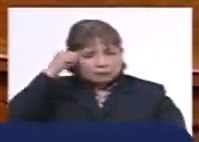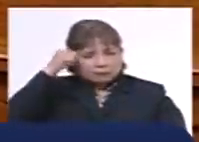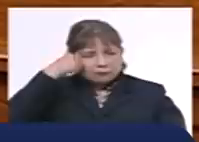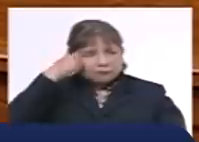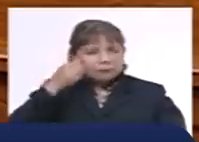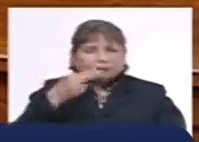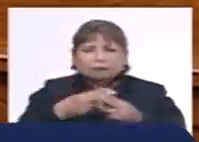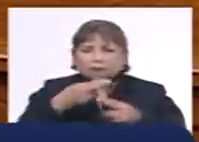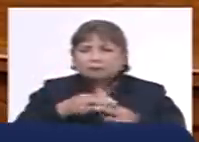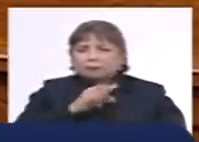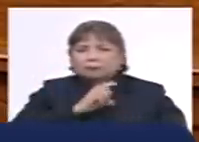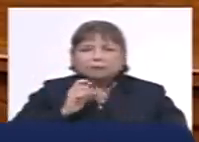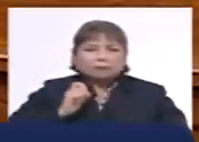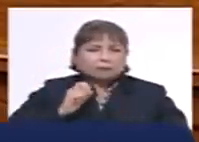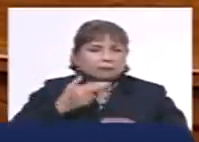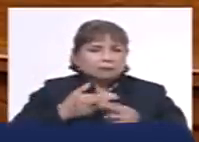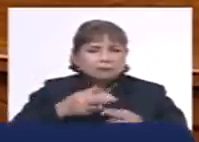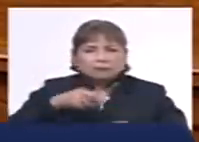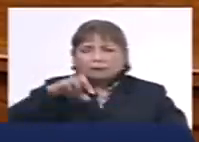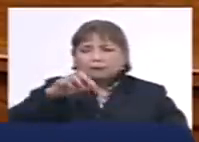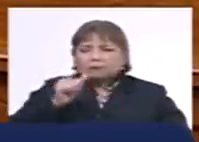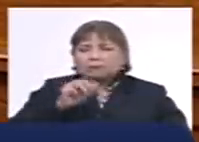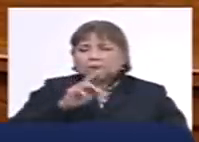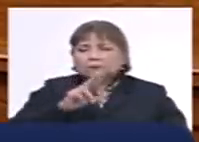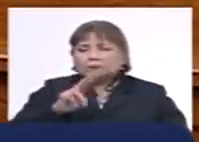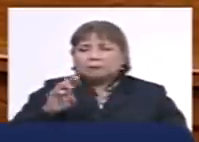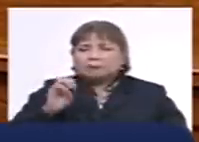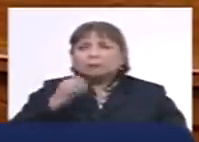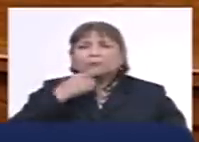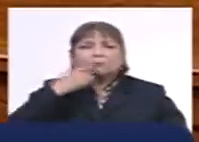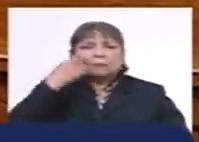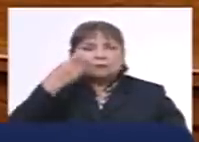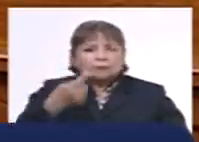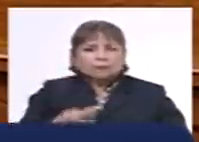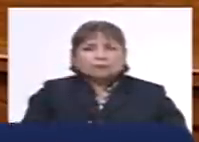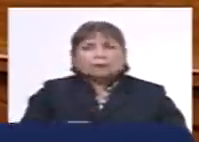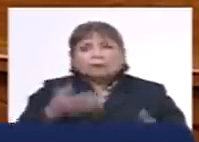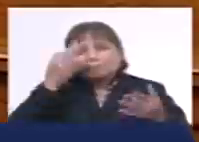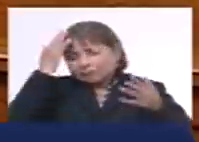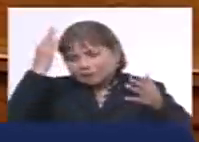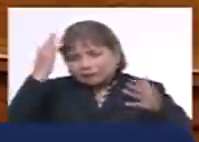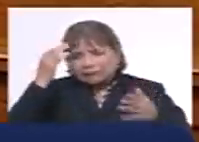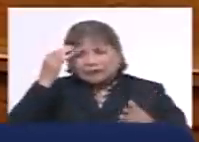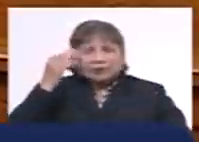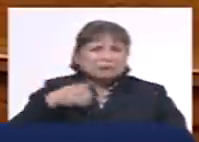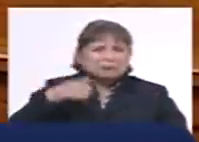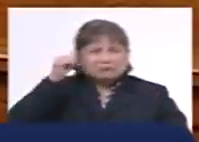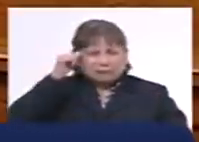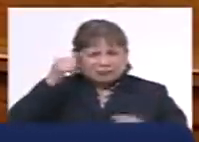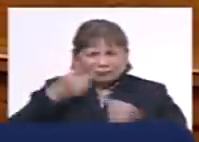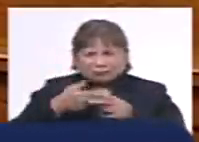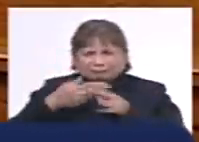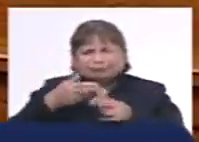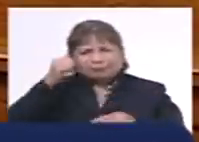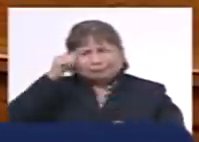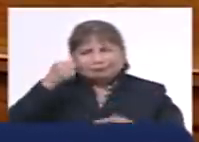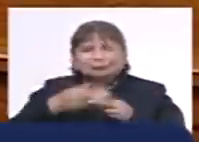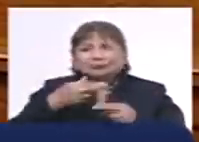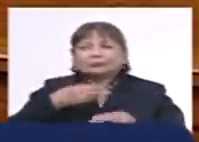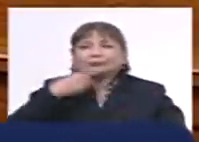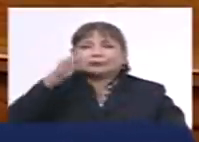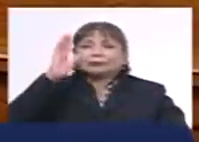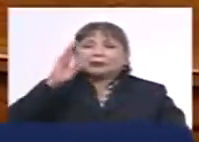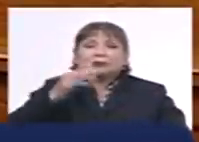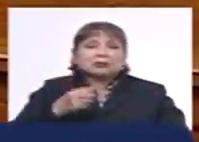del padre Barreto. Y lo que dije es, caramba, no me acuerdo el nombre de esta persona, debe ser